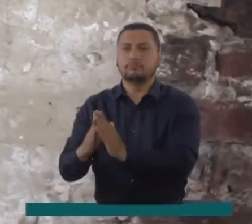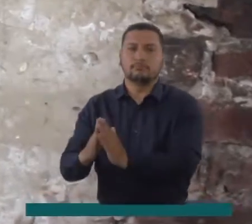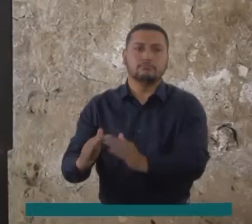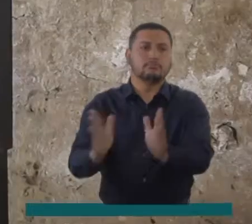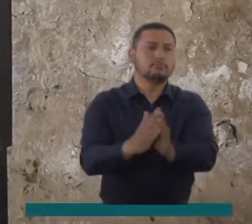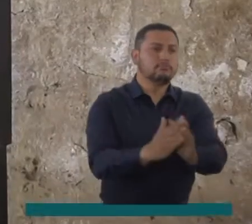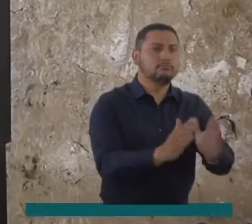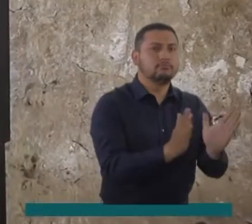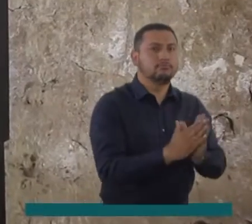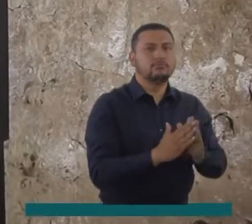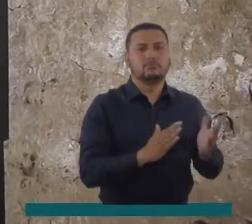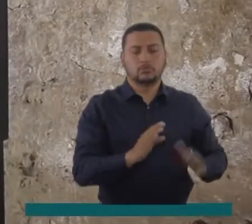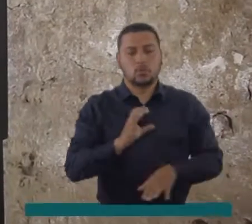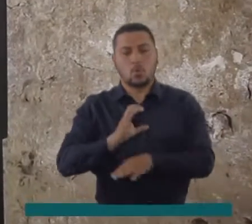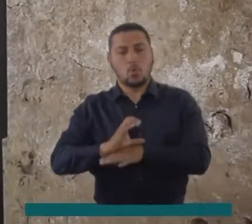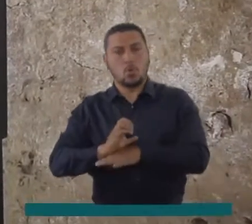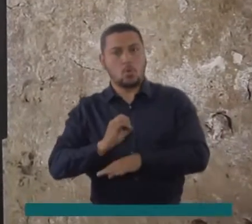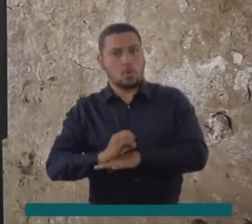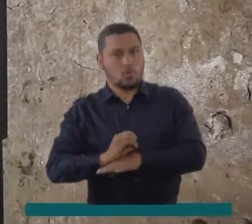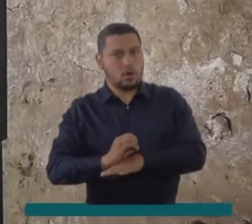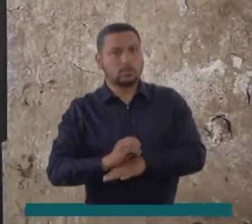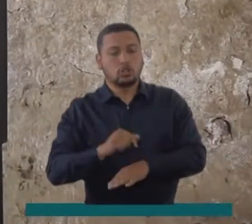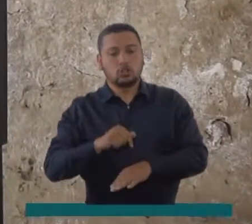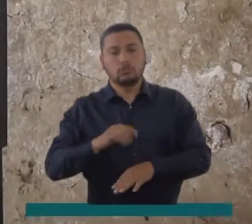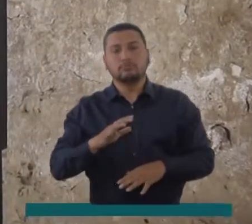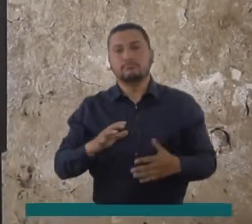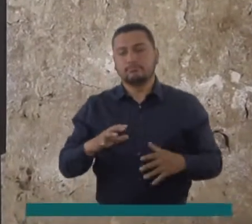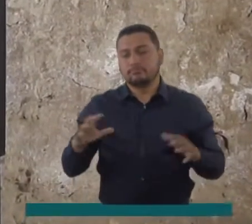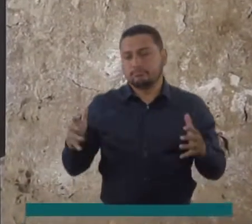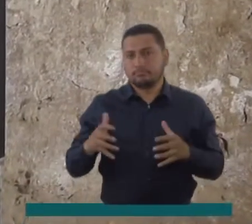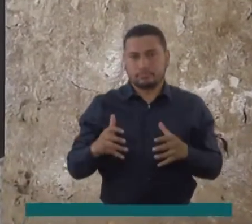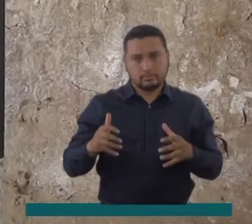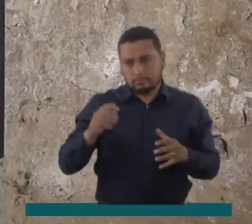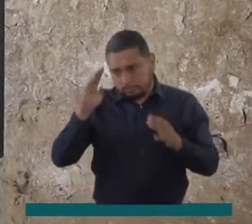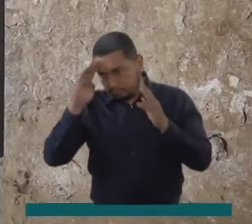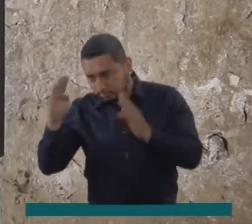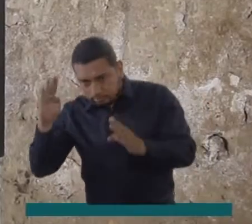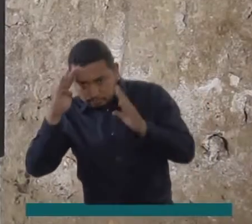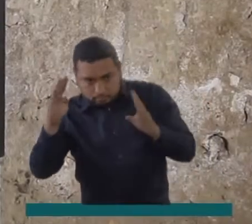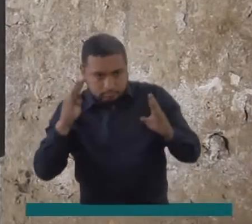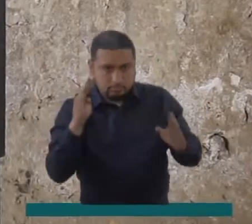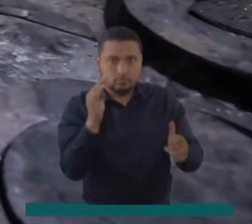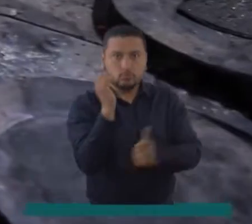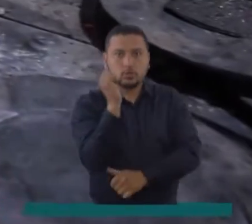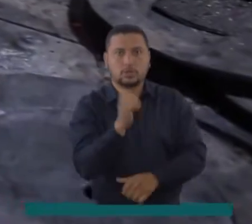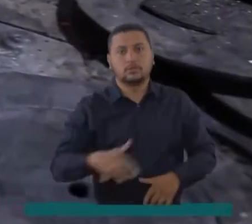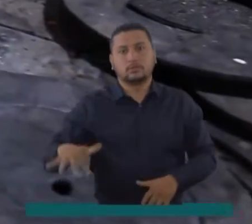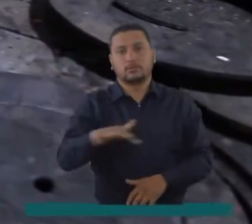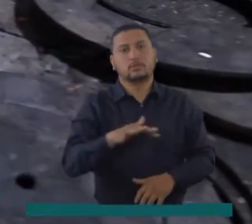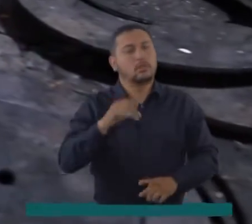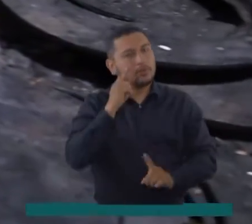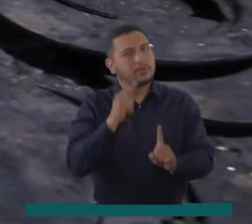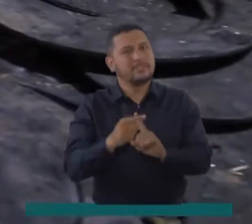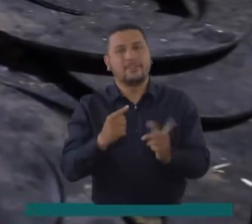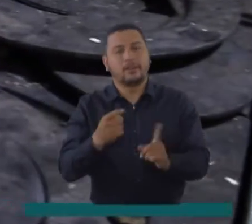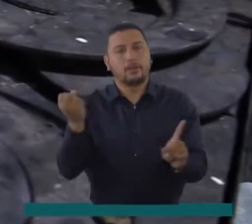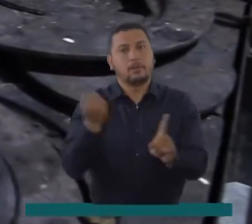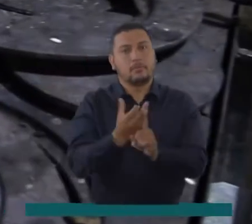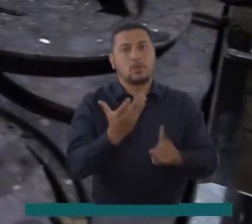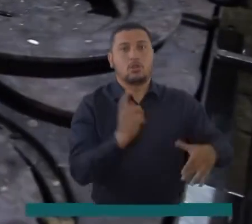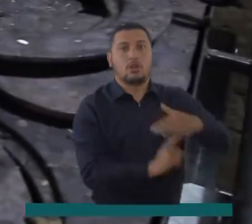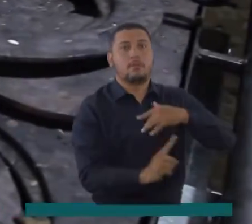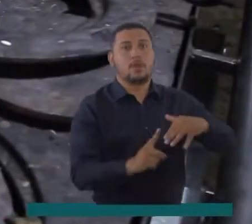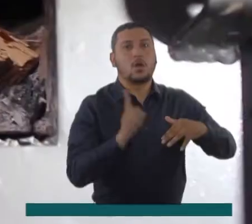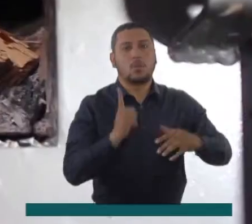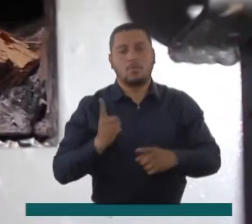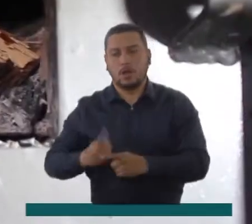municipios de Boyacá por parte de la Corporación Ambiental de Chibor, Corpo Chibor, con el objetivo también de reducir el impacto